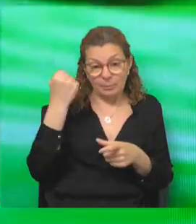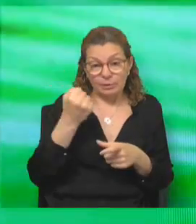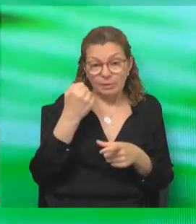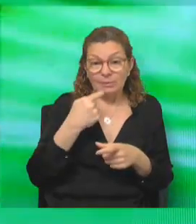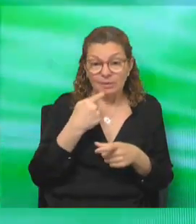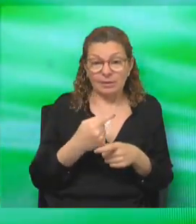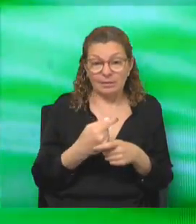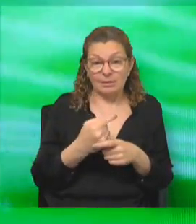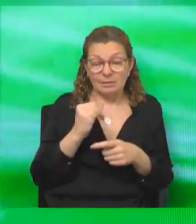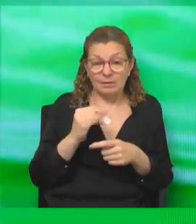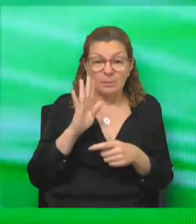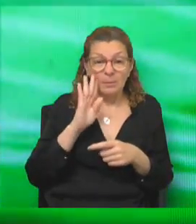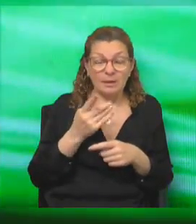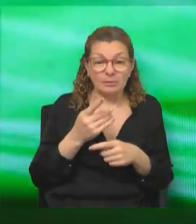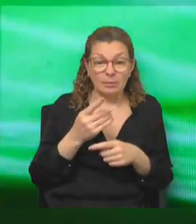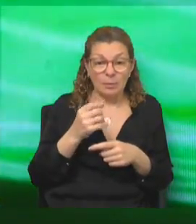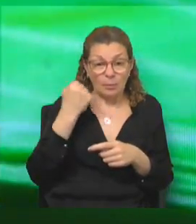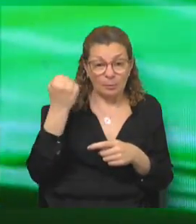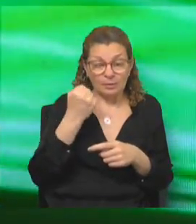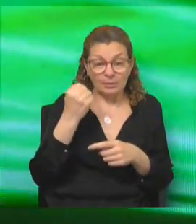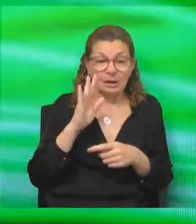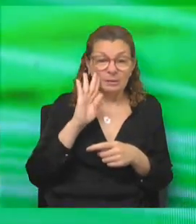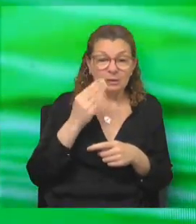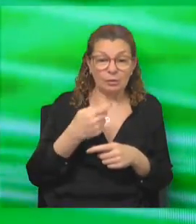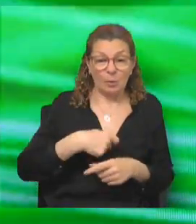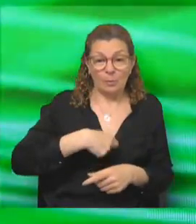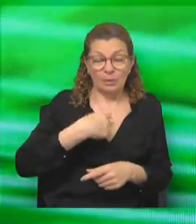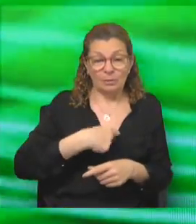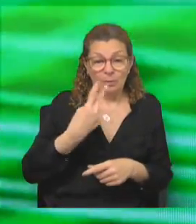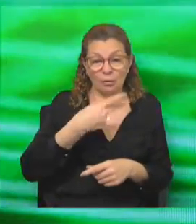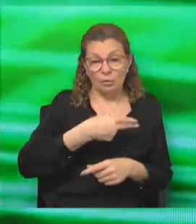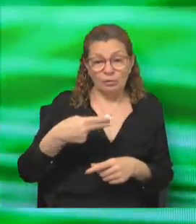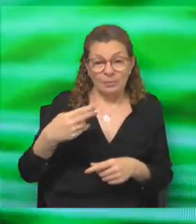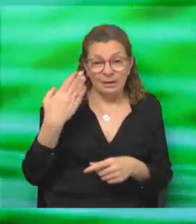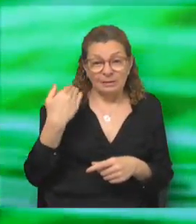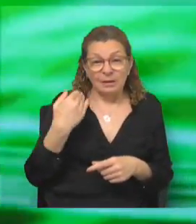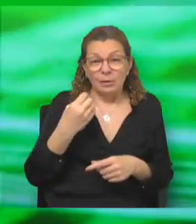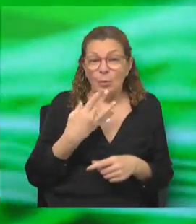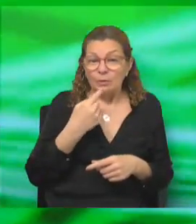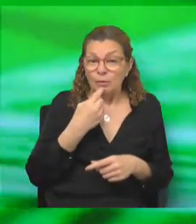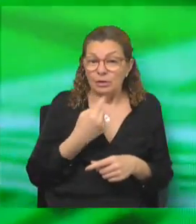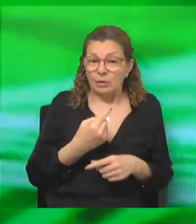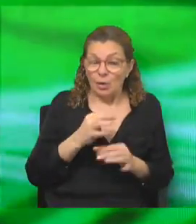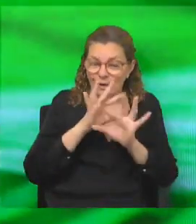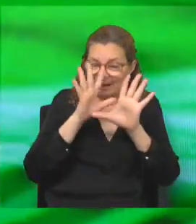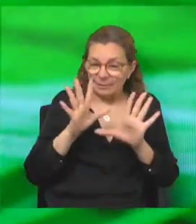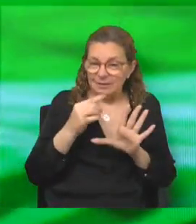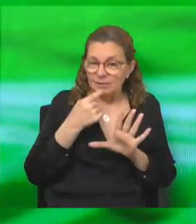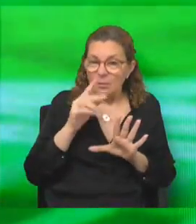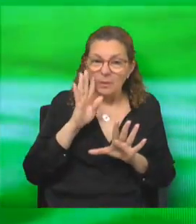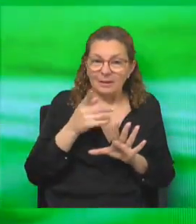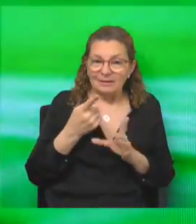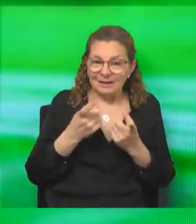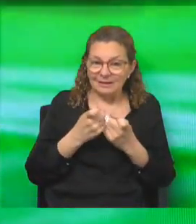decirlo para mí me pareció muy muy importante la actitud de Mujica de hace dos semanas cuando dijo claramente y me parece que era